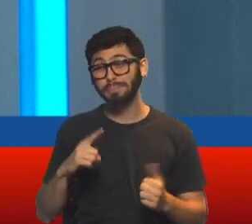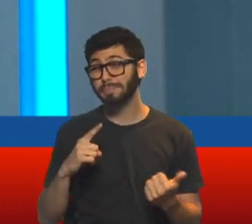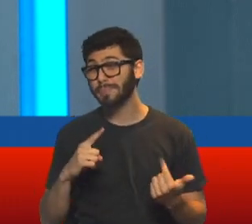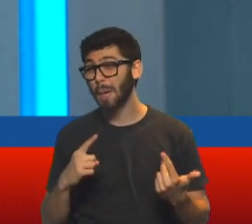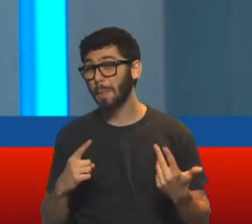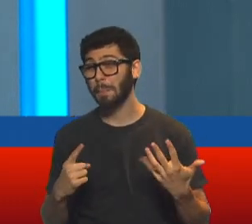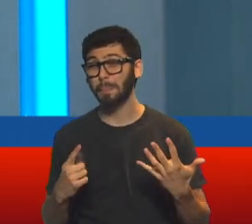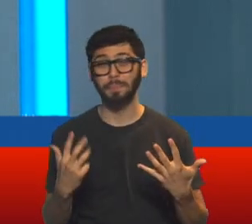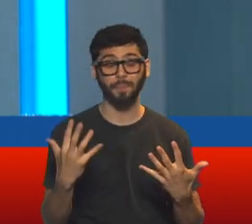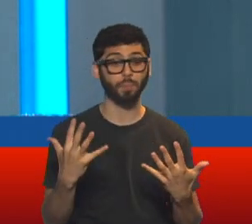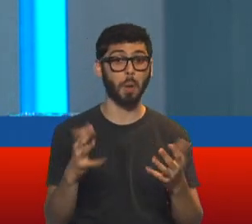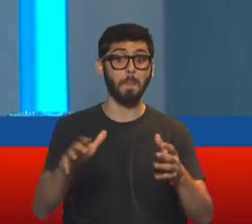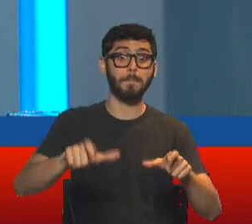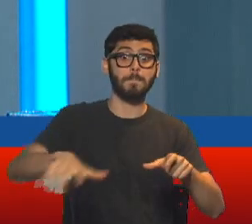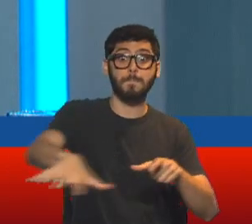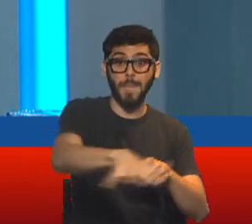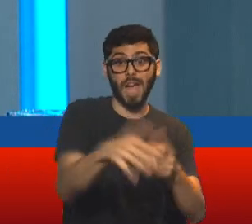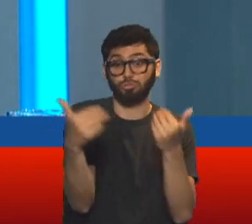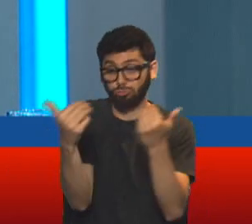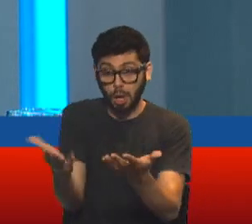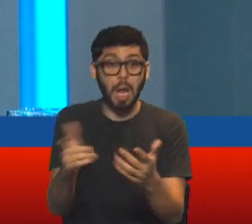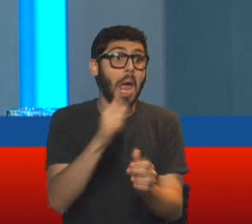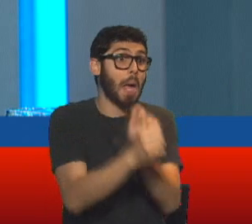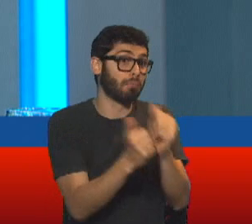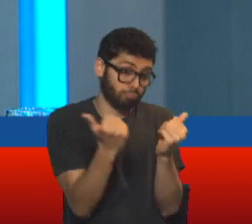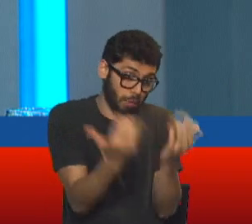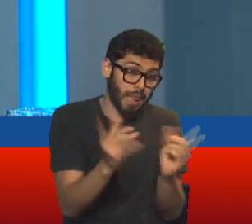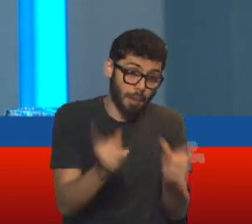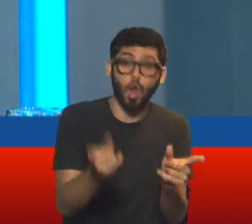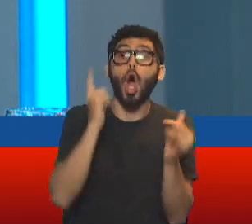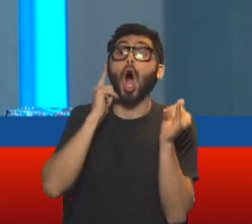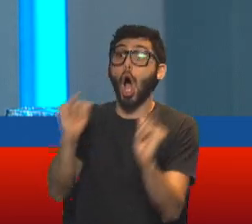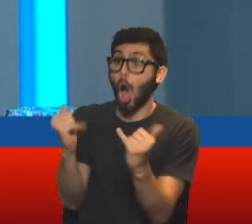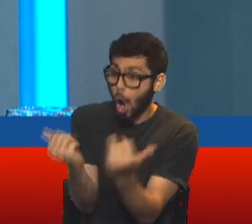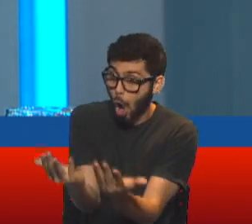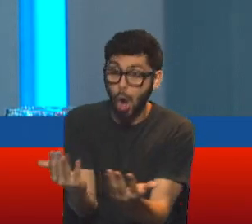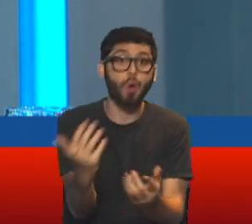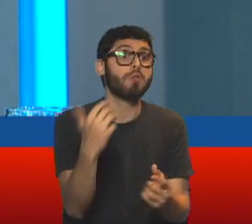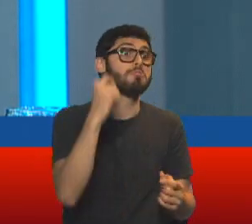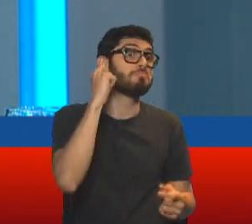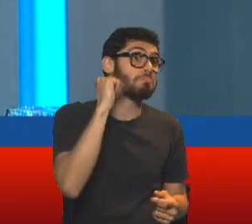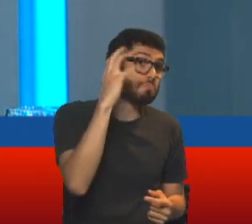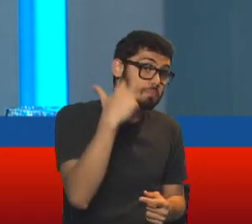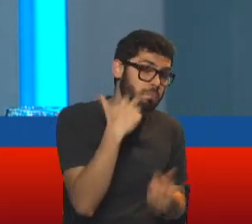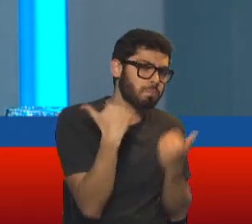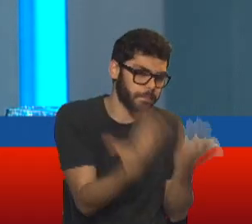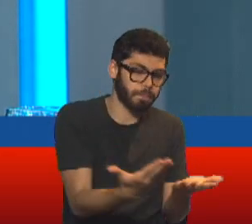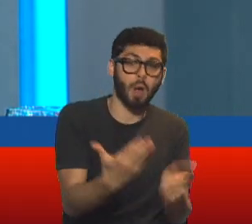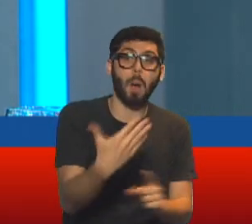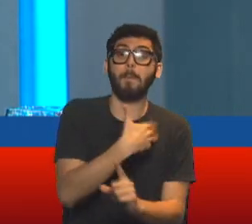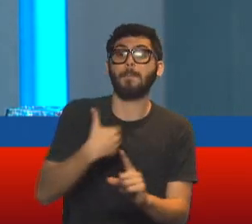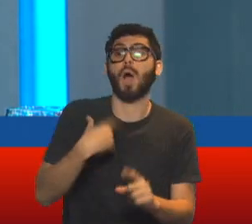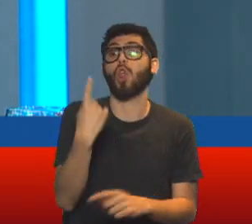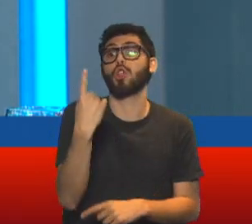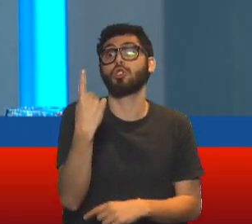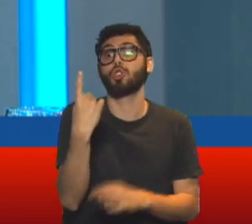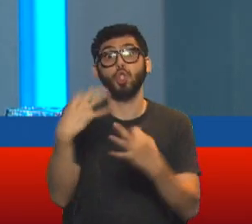pasa a 175 y el otro rango que estaba en 173 pasa a 203.000. Nosotros queremos mantener el entorno del impuesto a